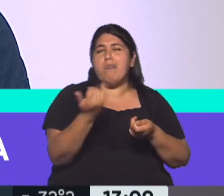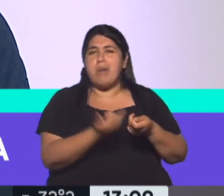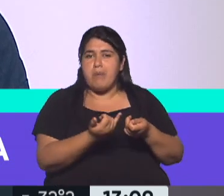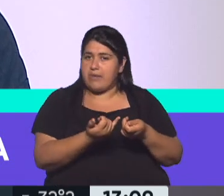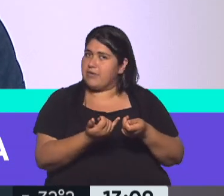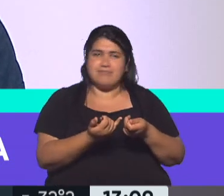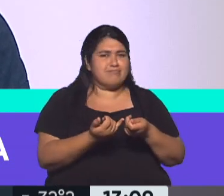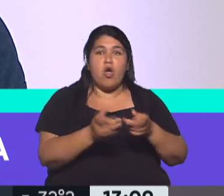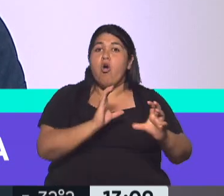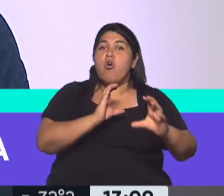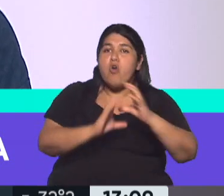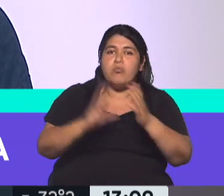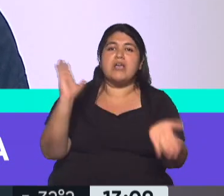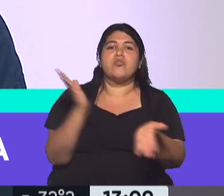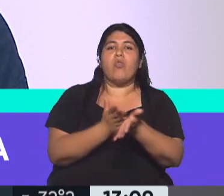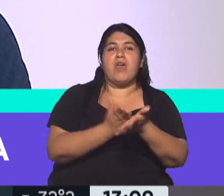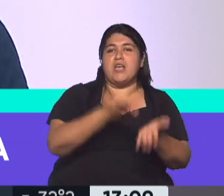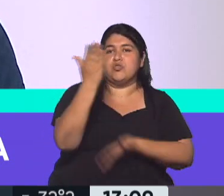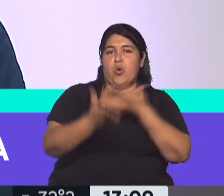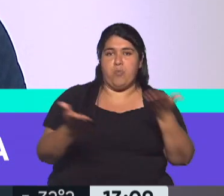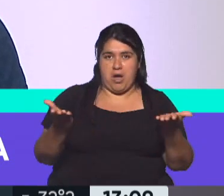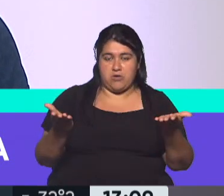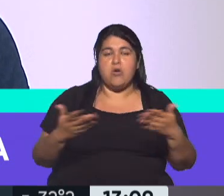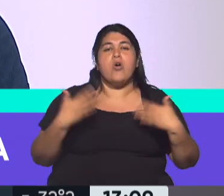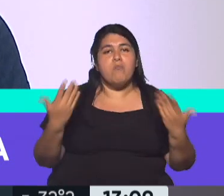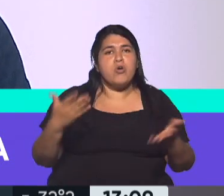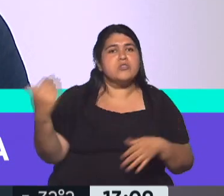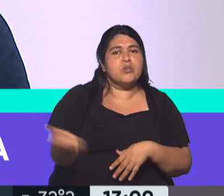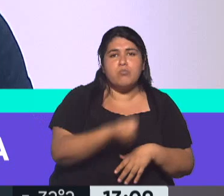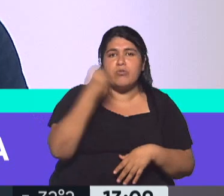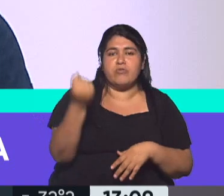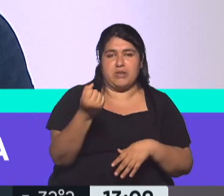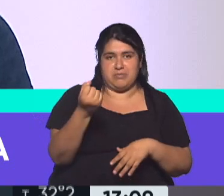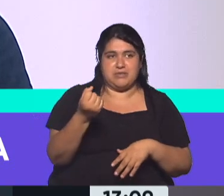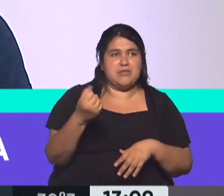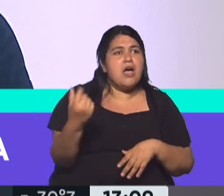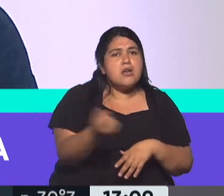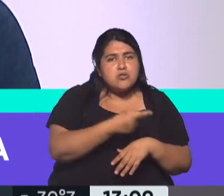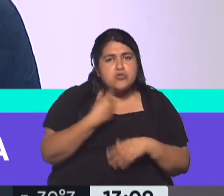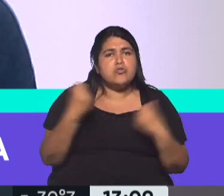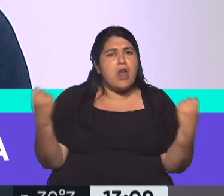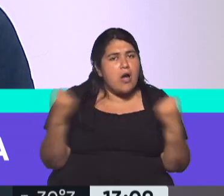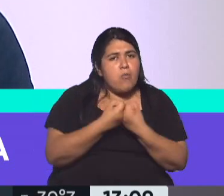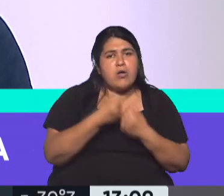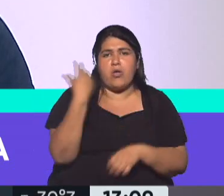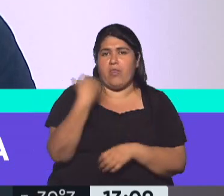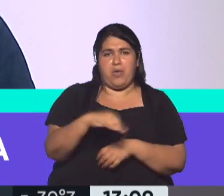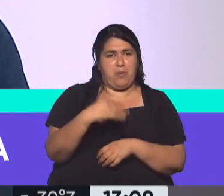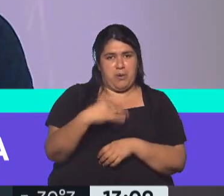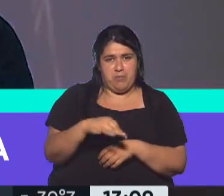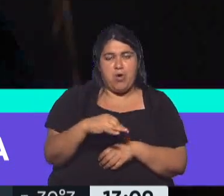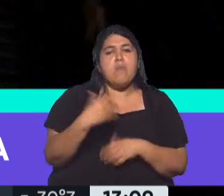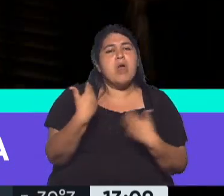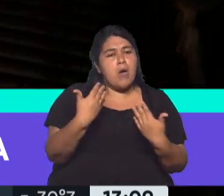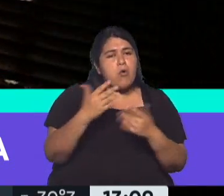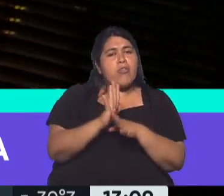un derecho humano. Y por eso es tan fundamental que podamos tener esos acuerdos para, por ejemplo, contribuir